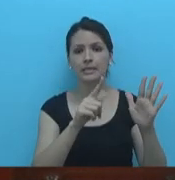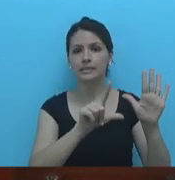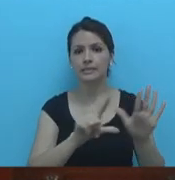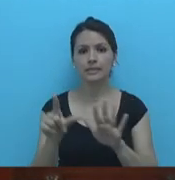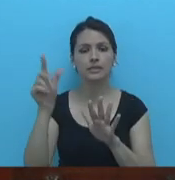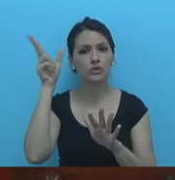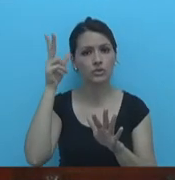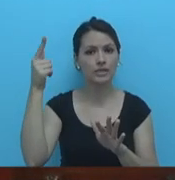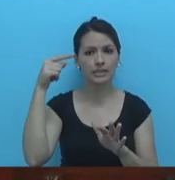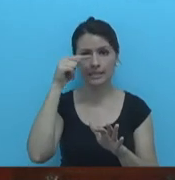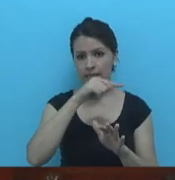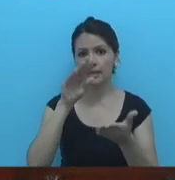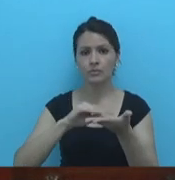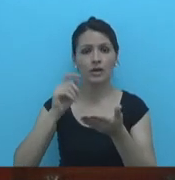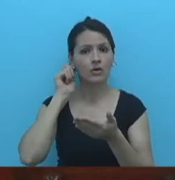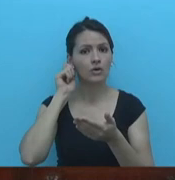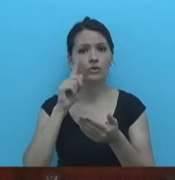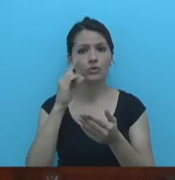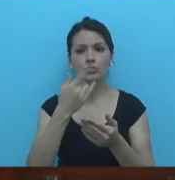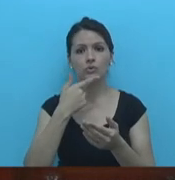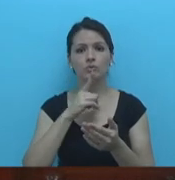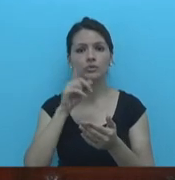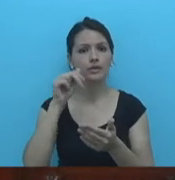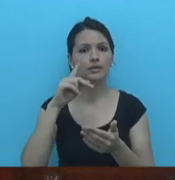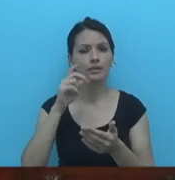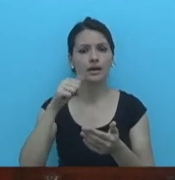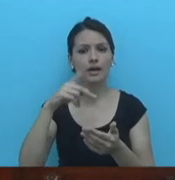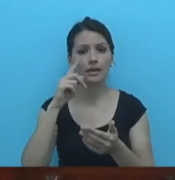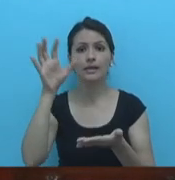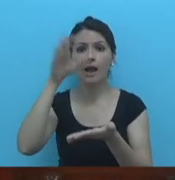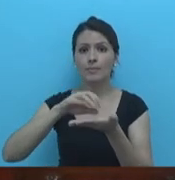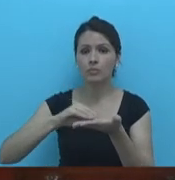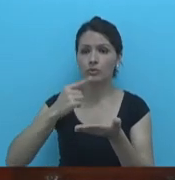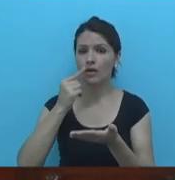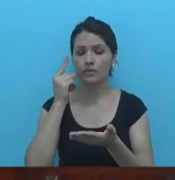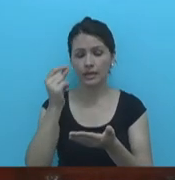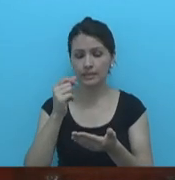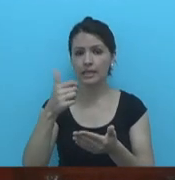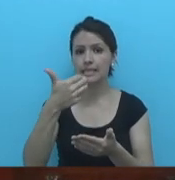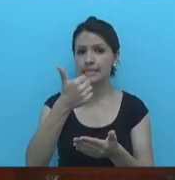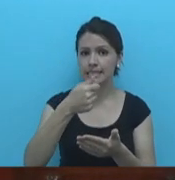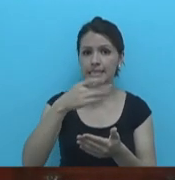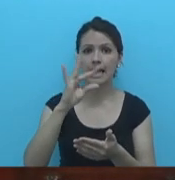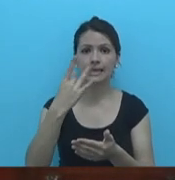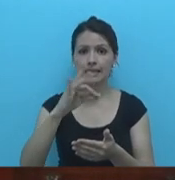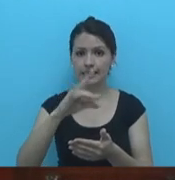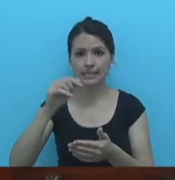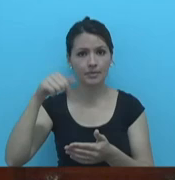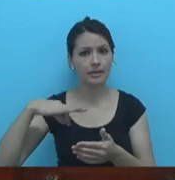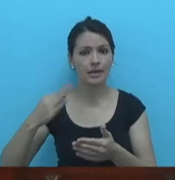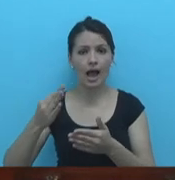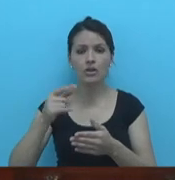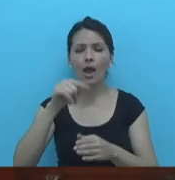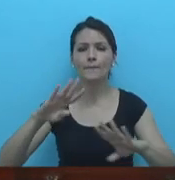33.787 del diputado Rubén Giustiniani, por el cual esta Cámara resuelve realizar el día 6 de diciembre del 2017 en el Hall de la Legislatura